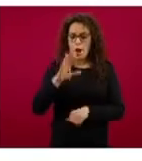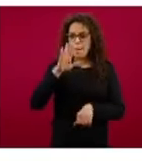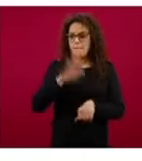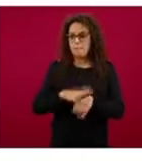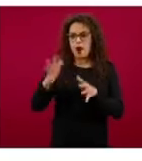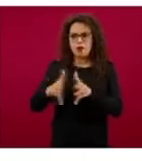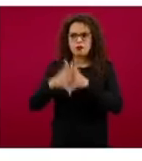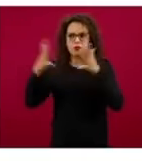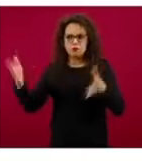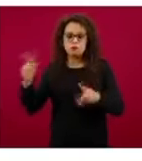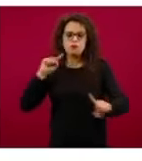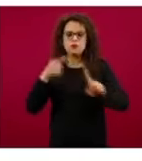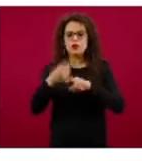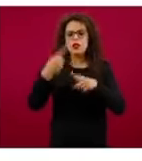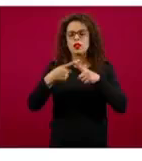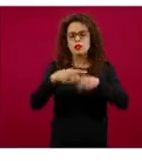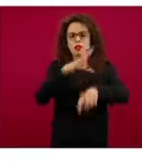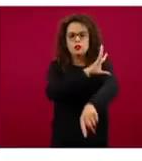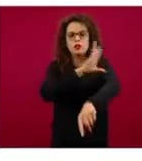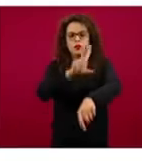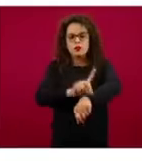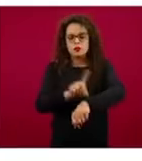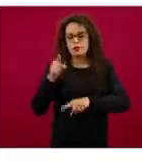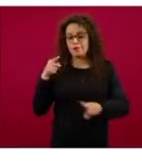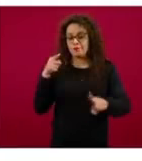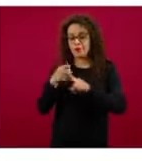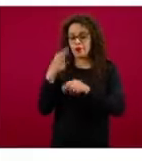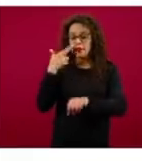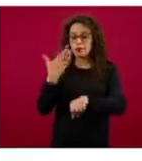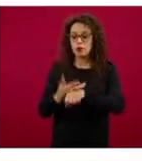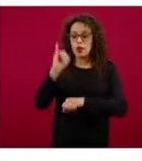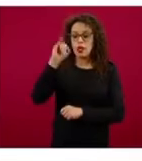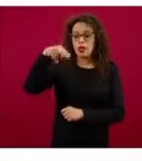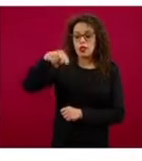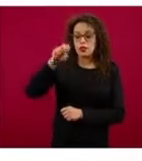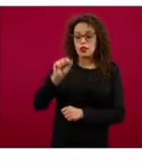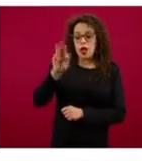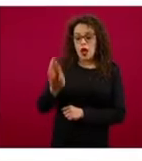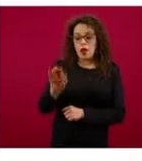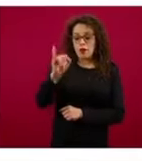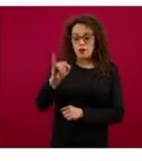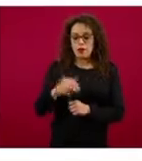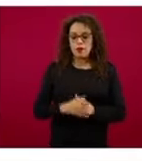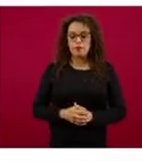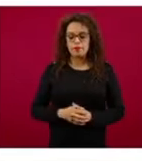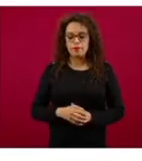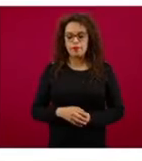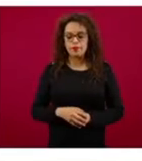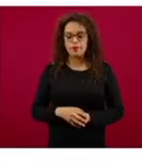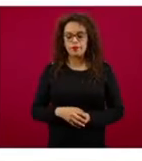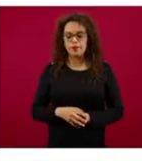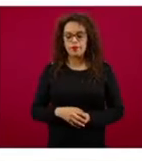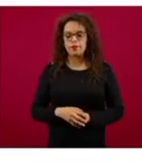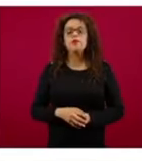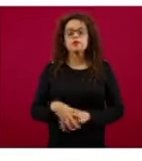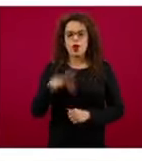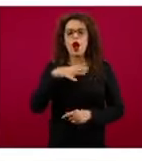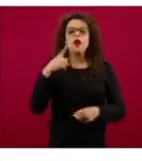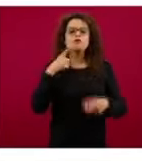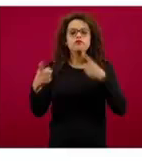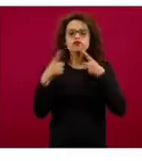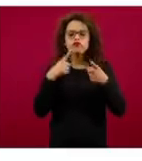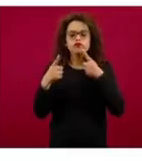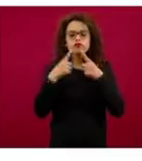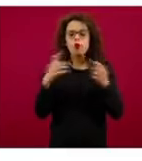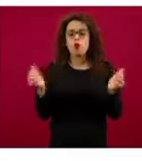coordina el INSABI, y son sesiones con micrófono abierto donde hay un diálogo con los